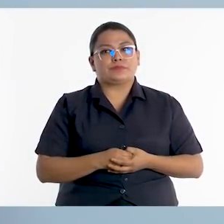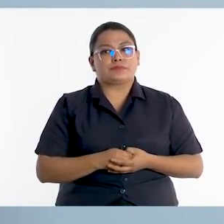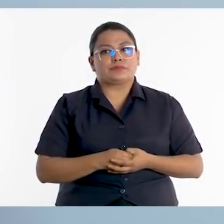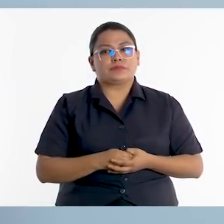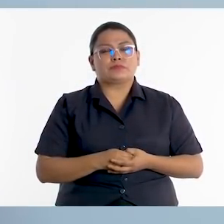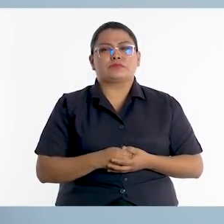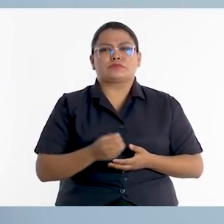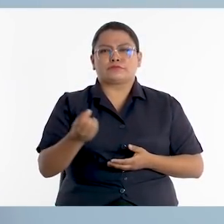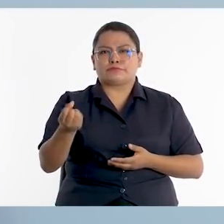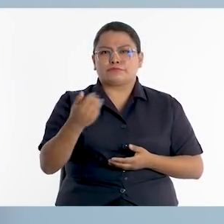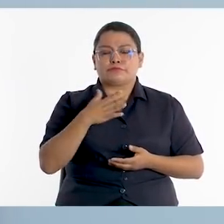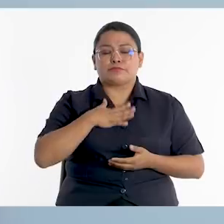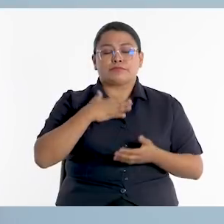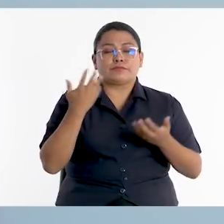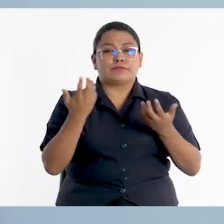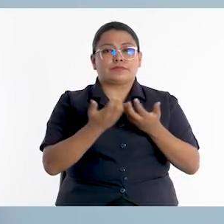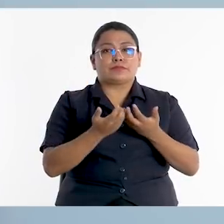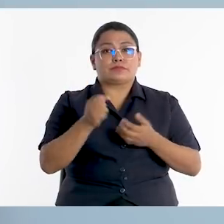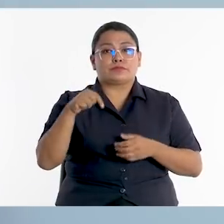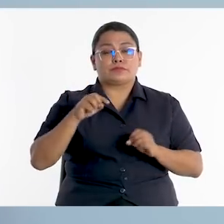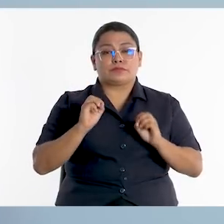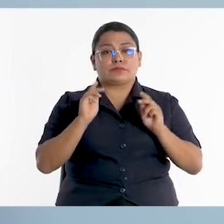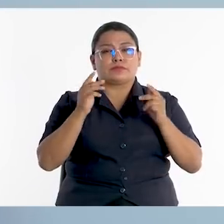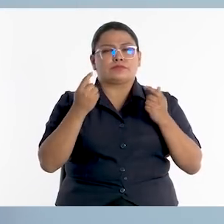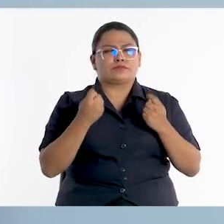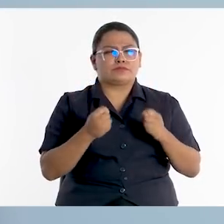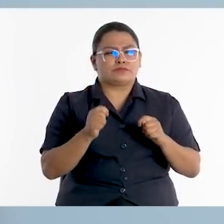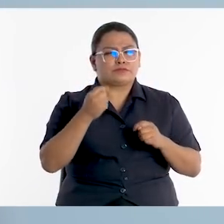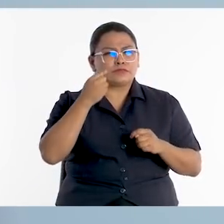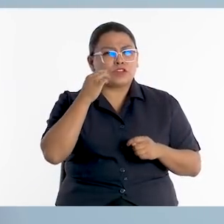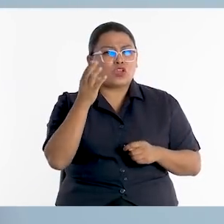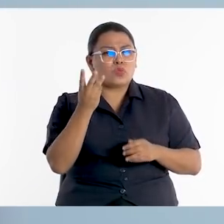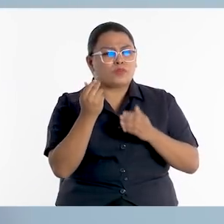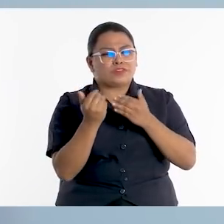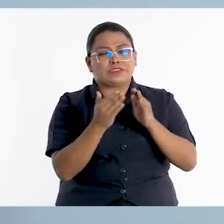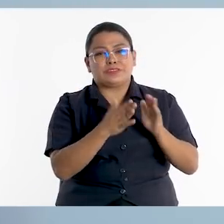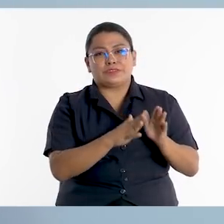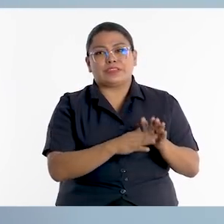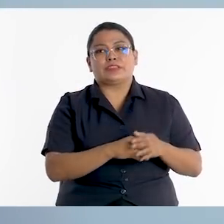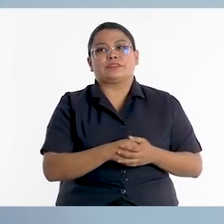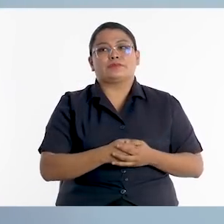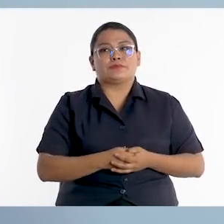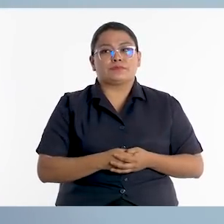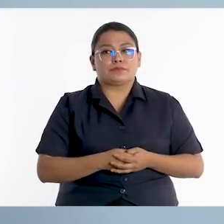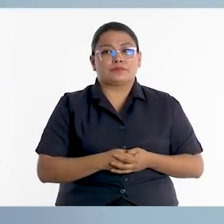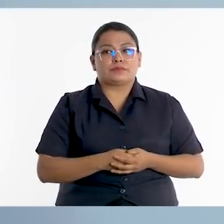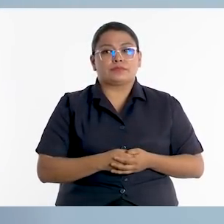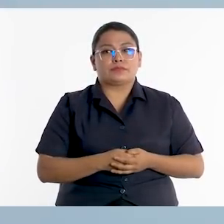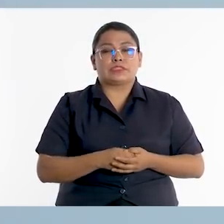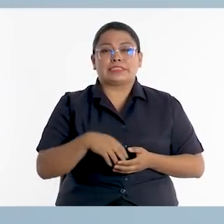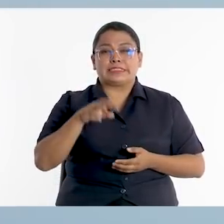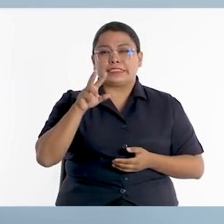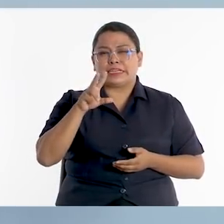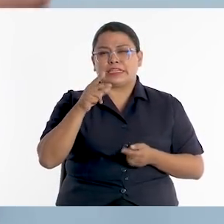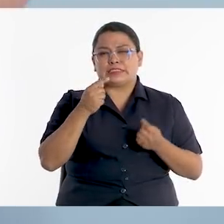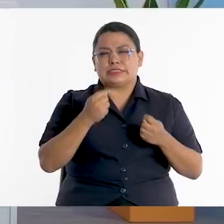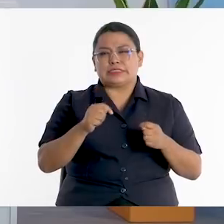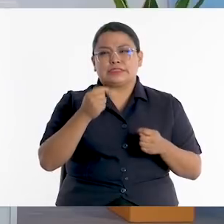Como mencionó Alejandra, en esta ocasión vamos a intentarlo con un número diferente de 1. Probemos con 3.